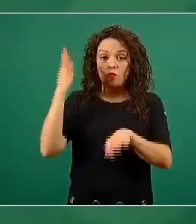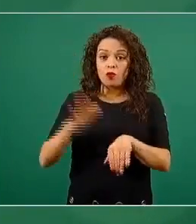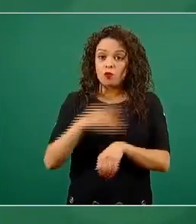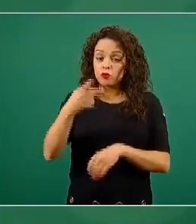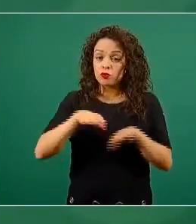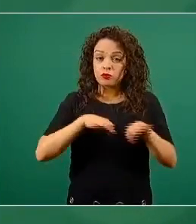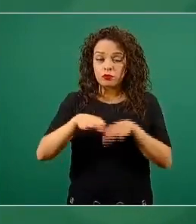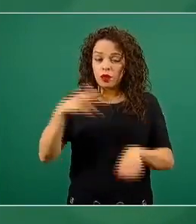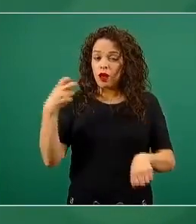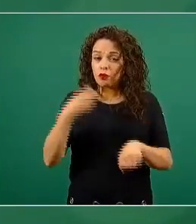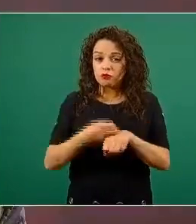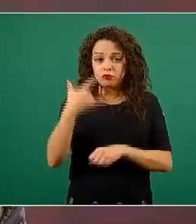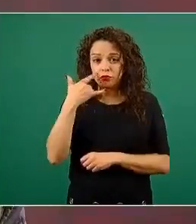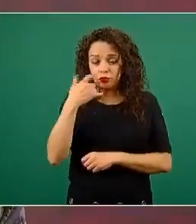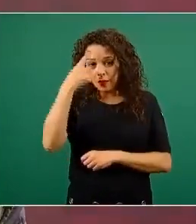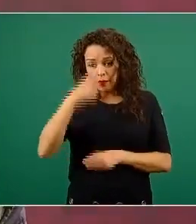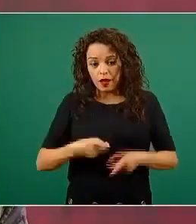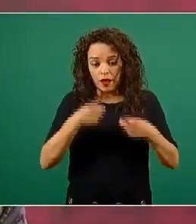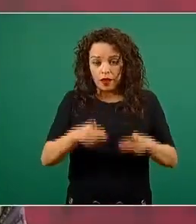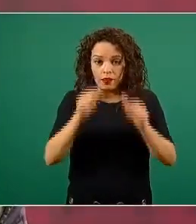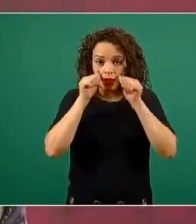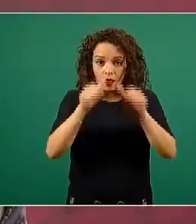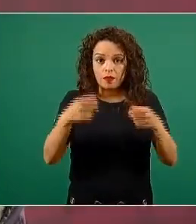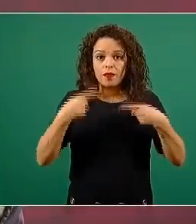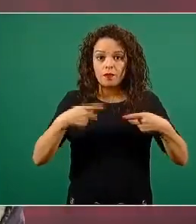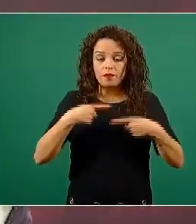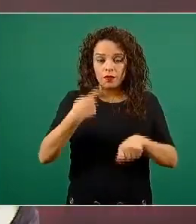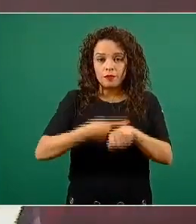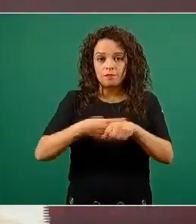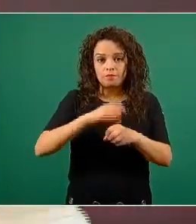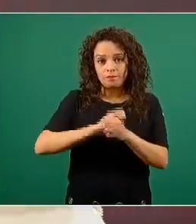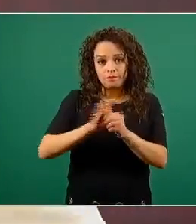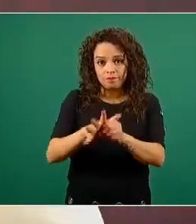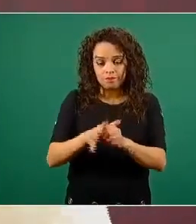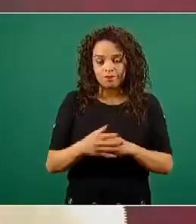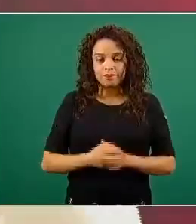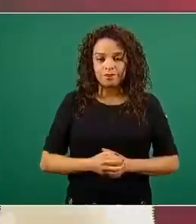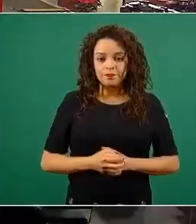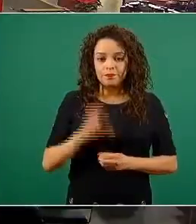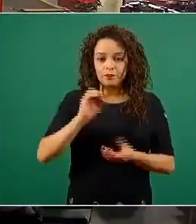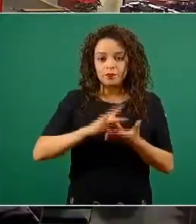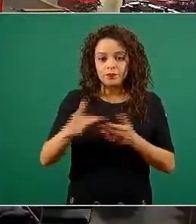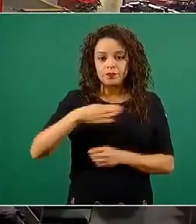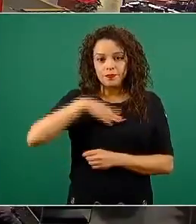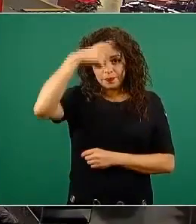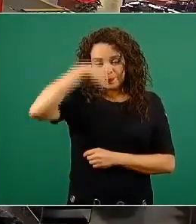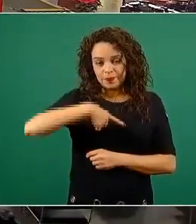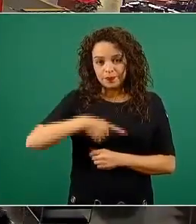atención de personas enfermas del virus SARS-CoV-2. Muchas gracias y buenas noches.